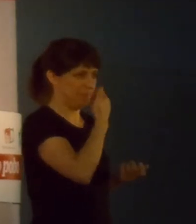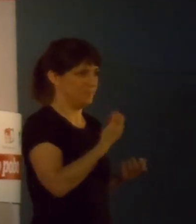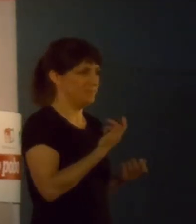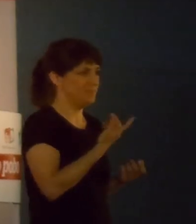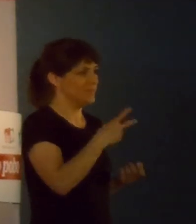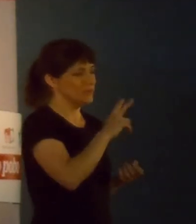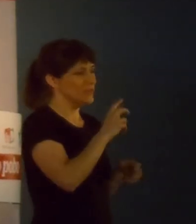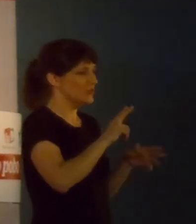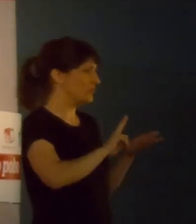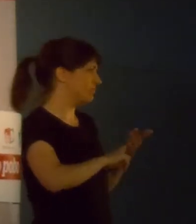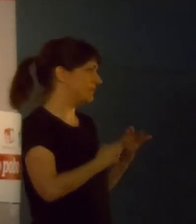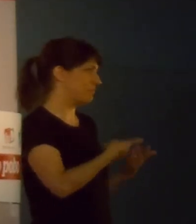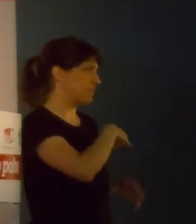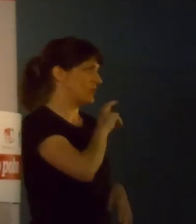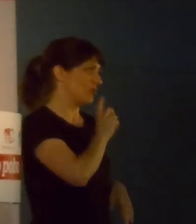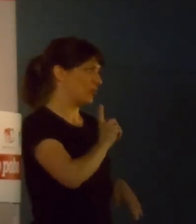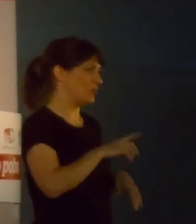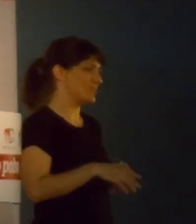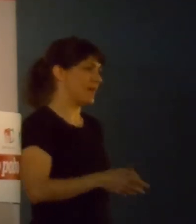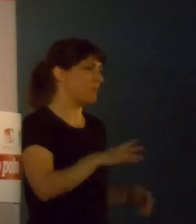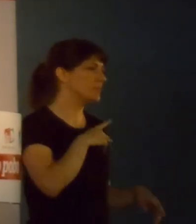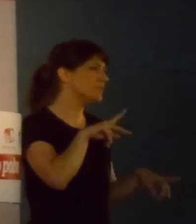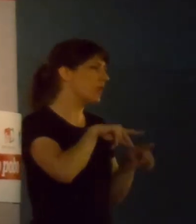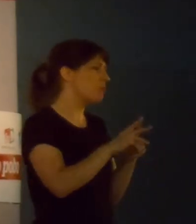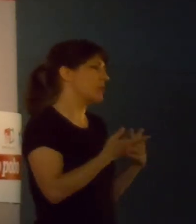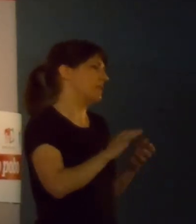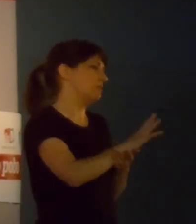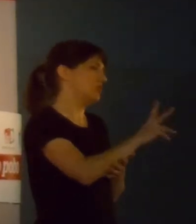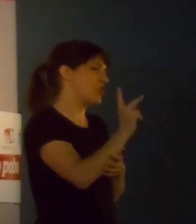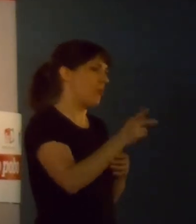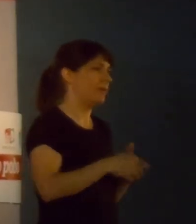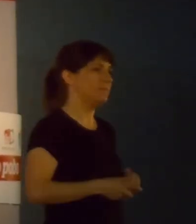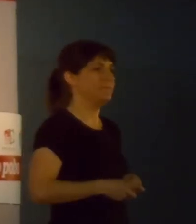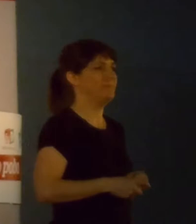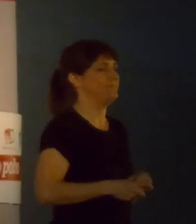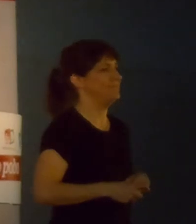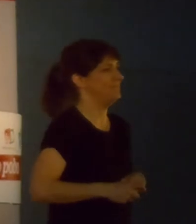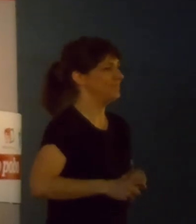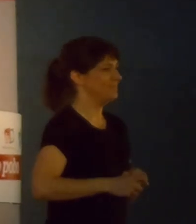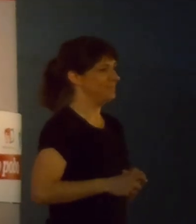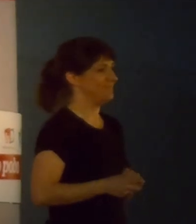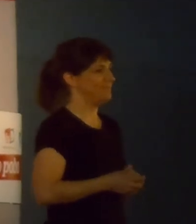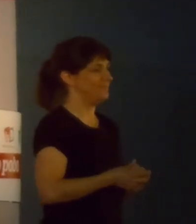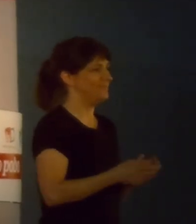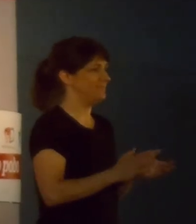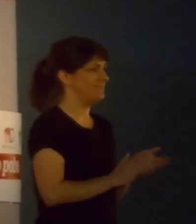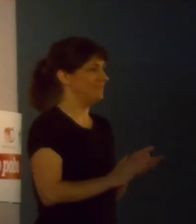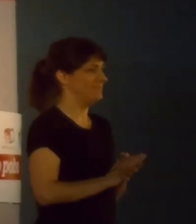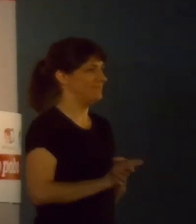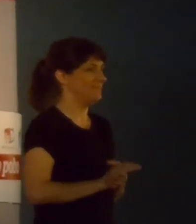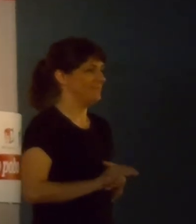Creo que estamos a padecer. Eso é a Unión Europea actual. O seu cuarto.